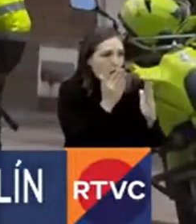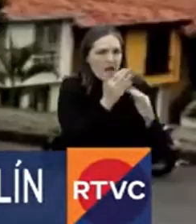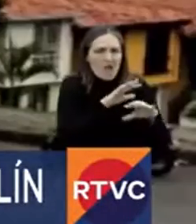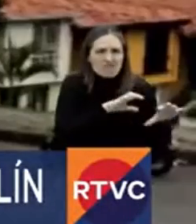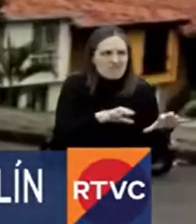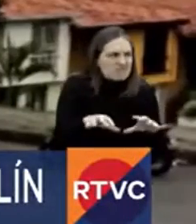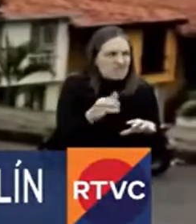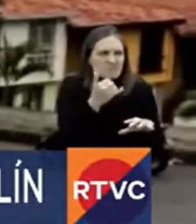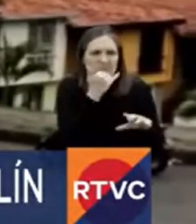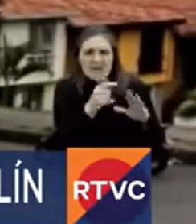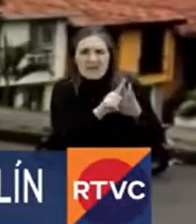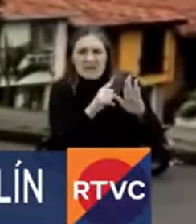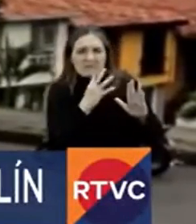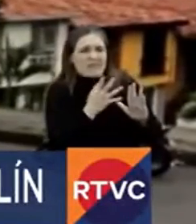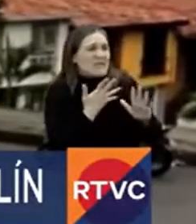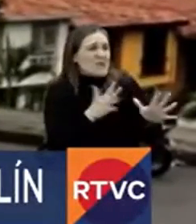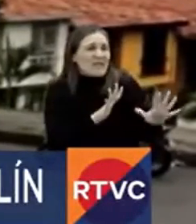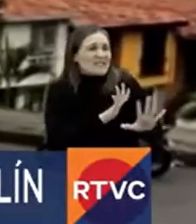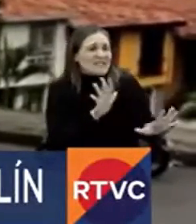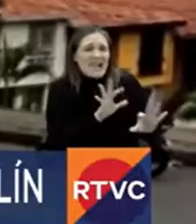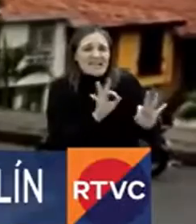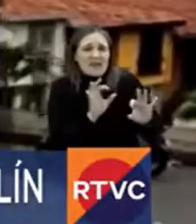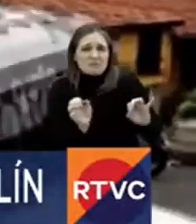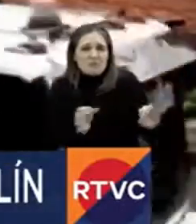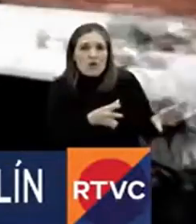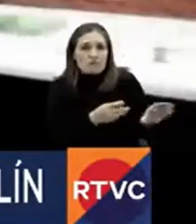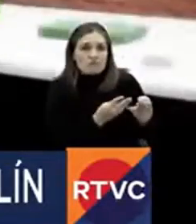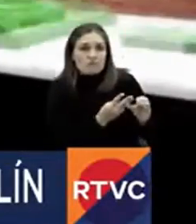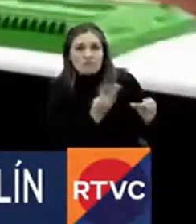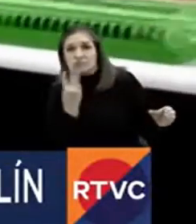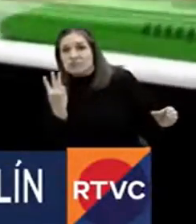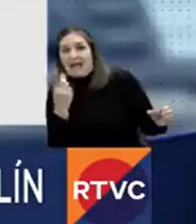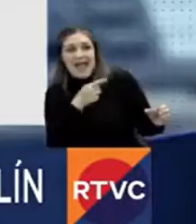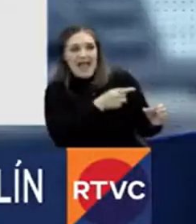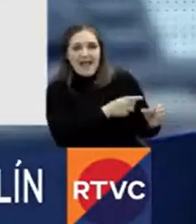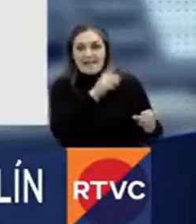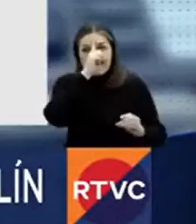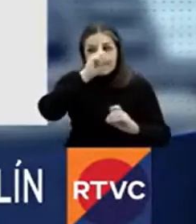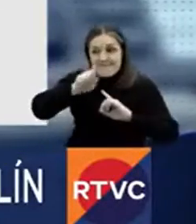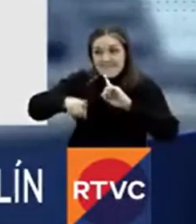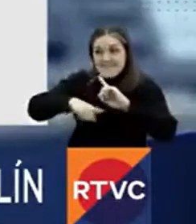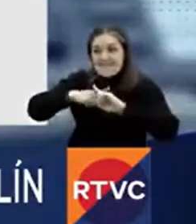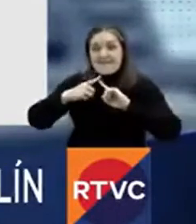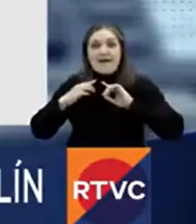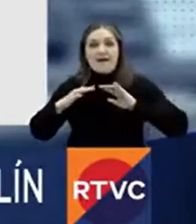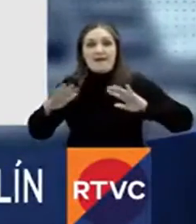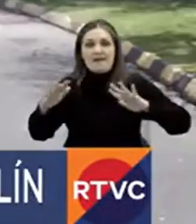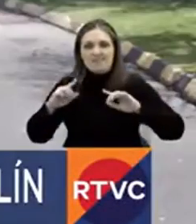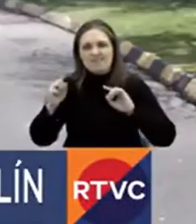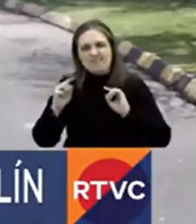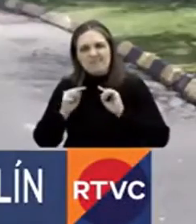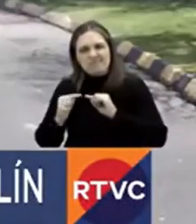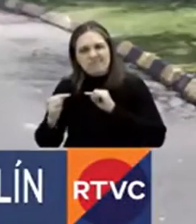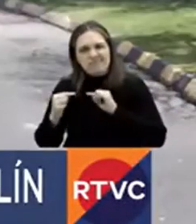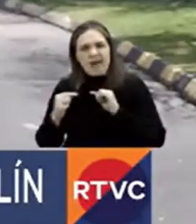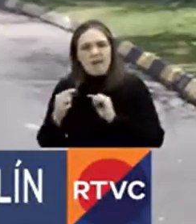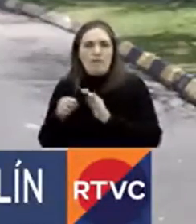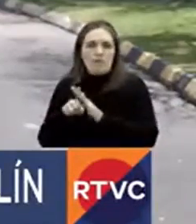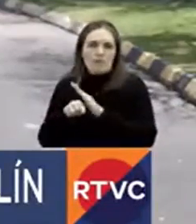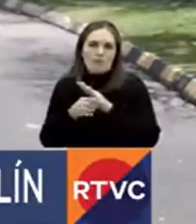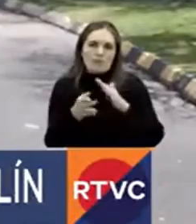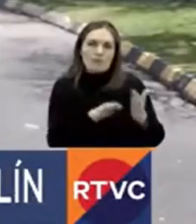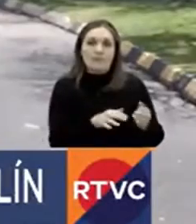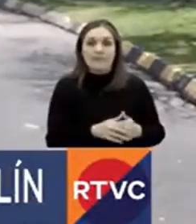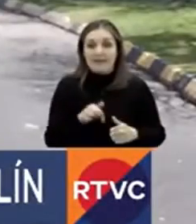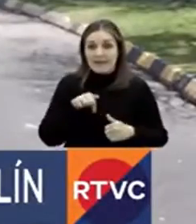y por esa situación fueron asesinados y se dan estas confrontaciones internas de nuevo en la comuna. En lo que va corrido